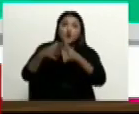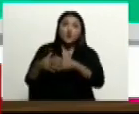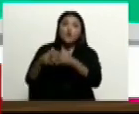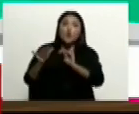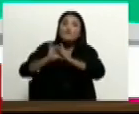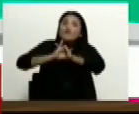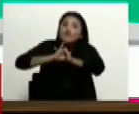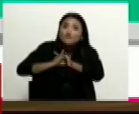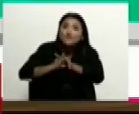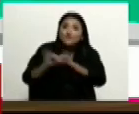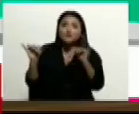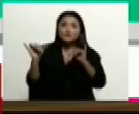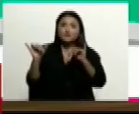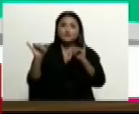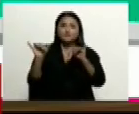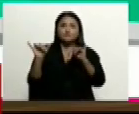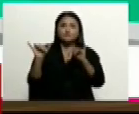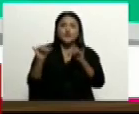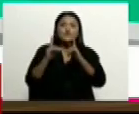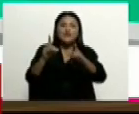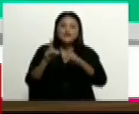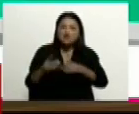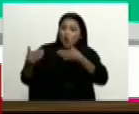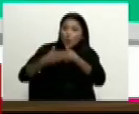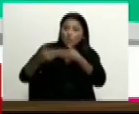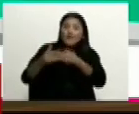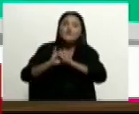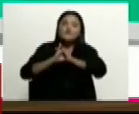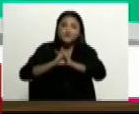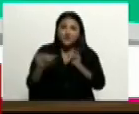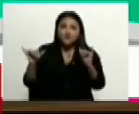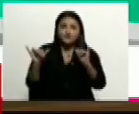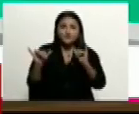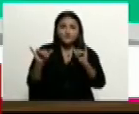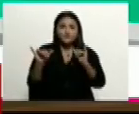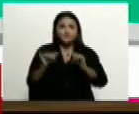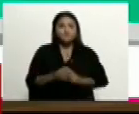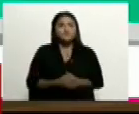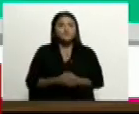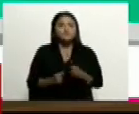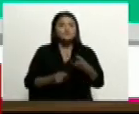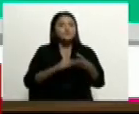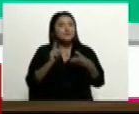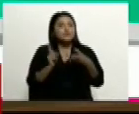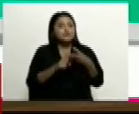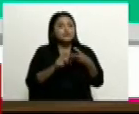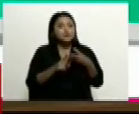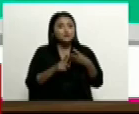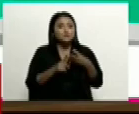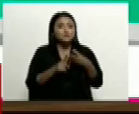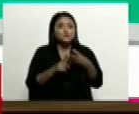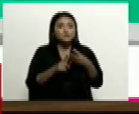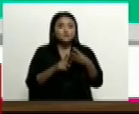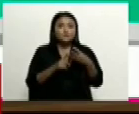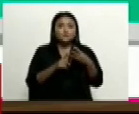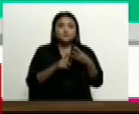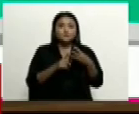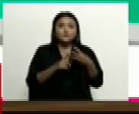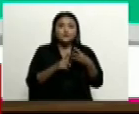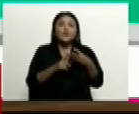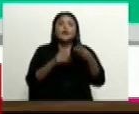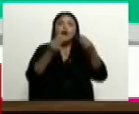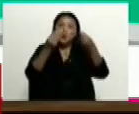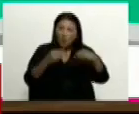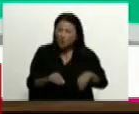levante todas las sanciones criminales sobre Venezuela, todas. En tercer lugar, el gran consenso